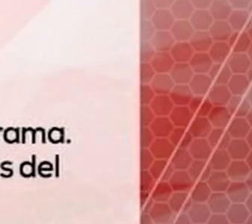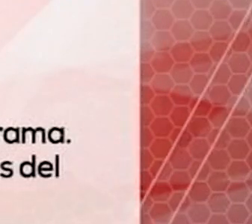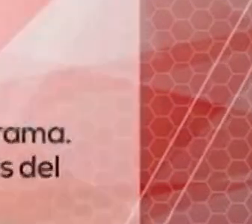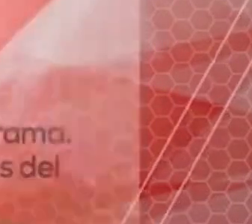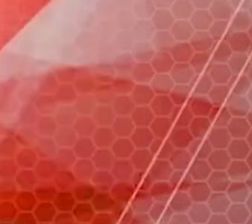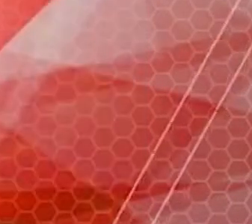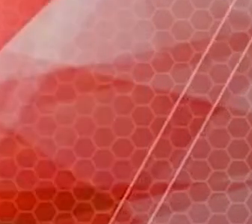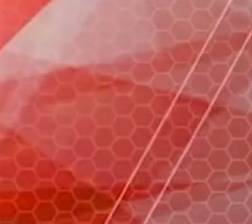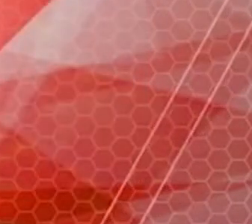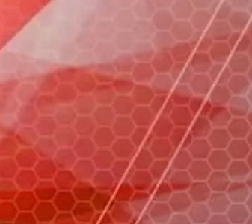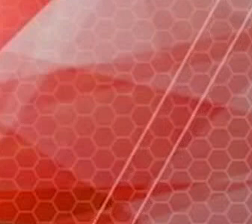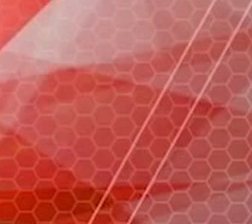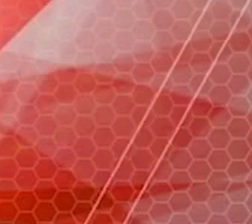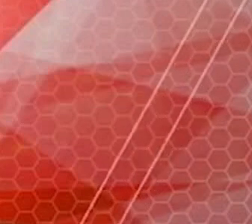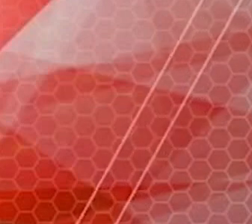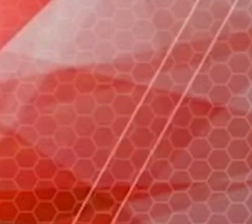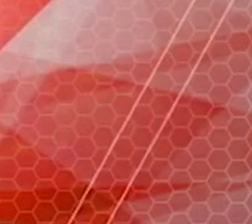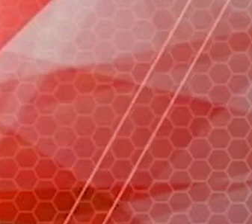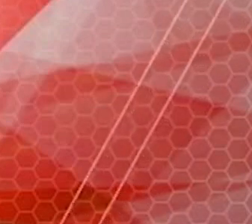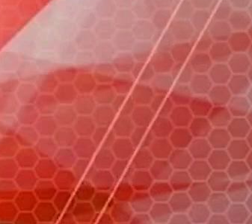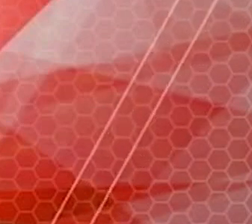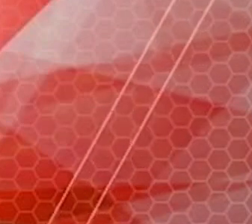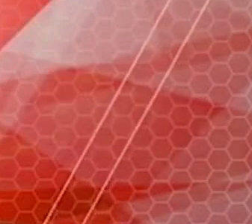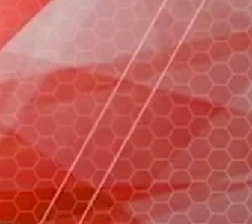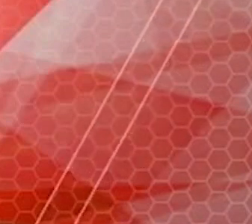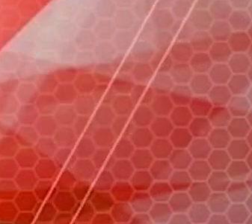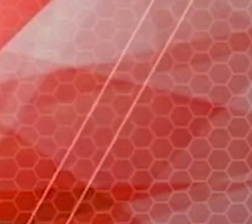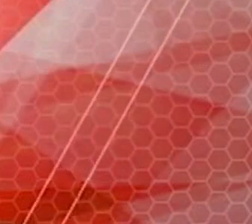del Ministerio de Salud.